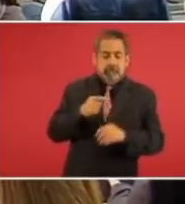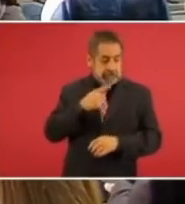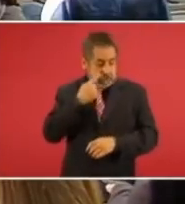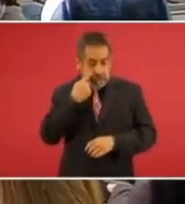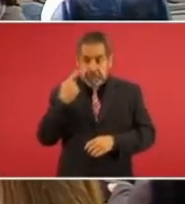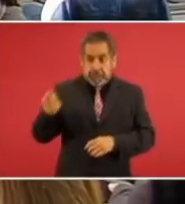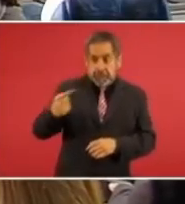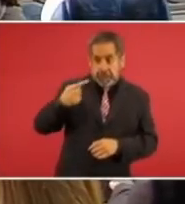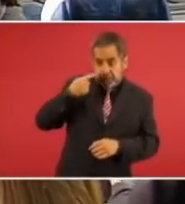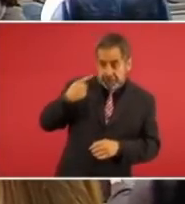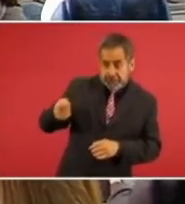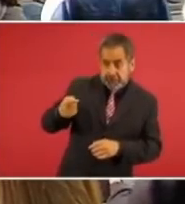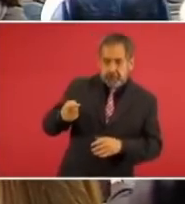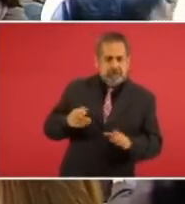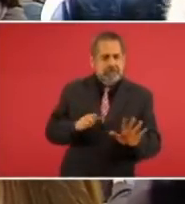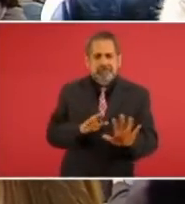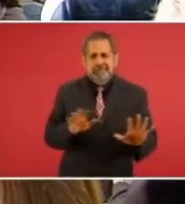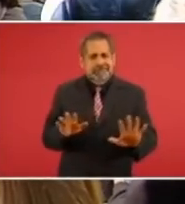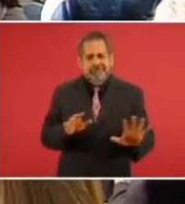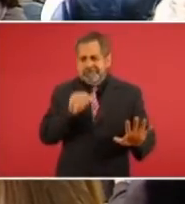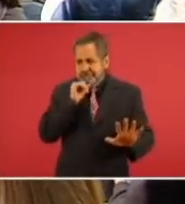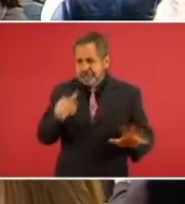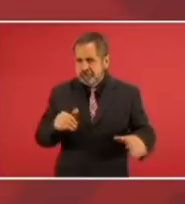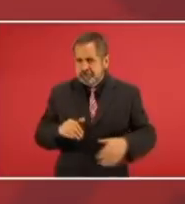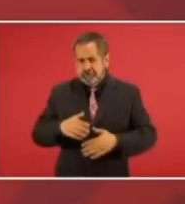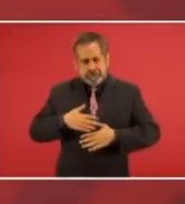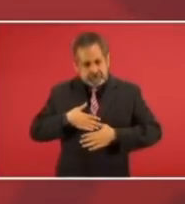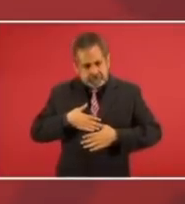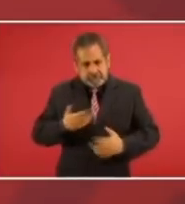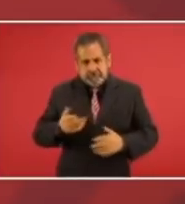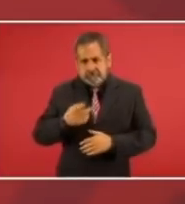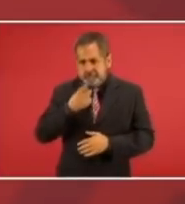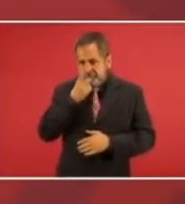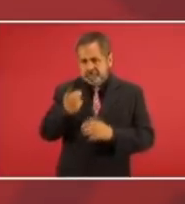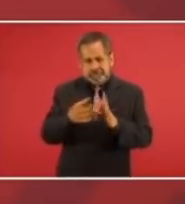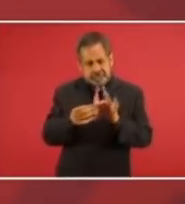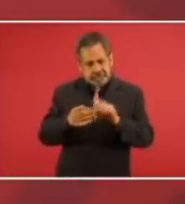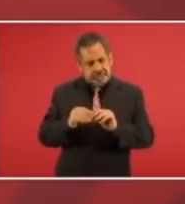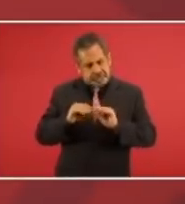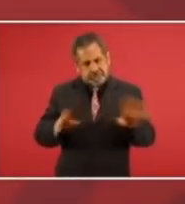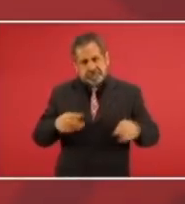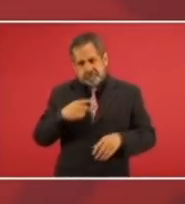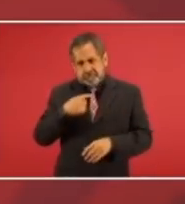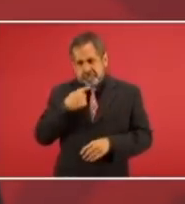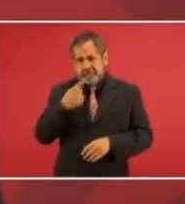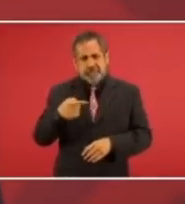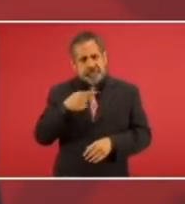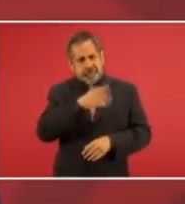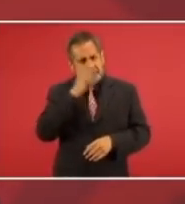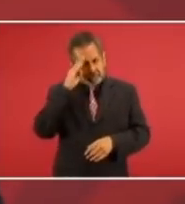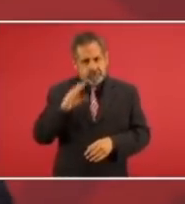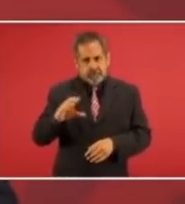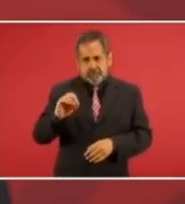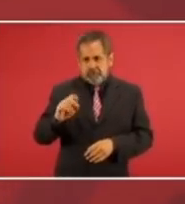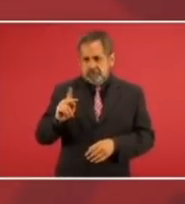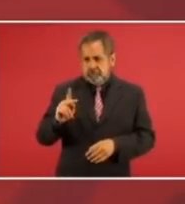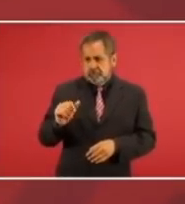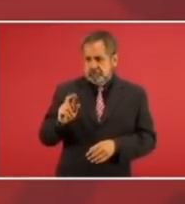Y si tengo que decir esto que acabo de mencionar del señor de Coparmex, es porque se